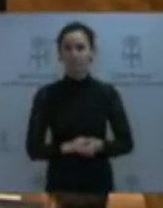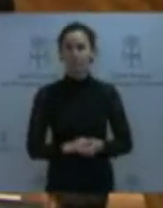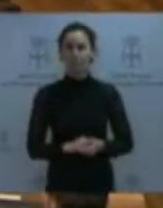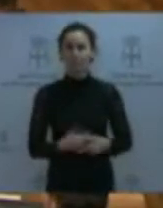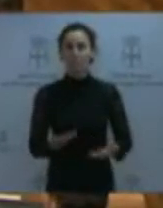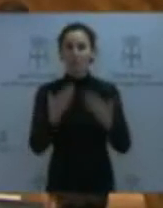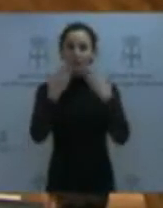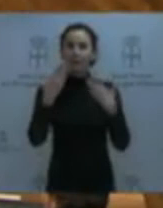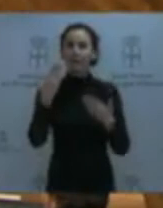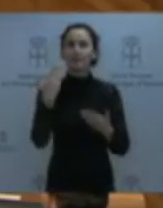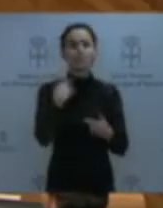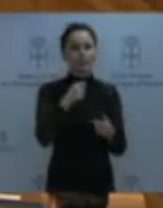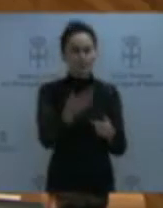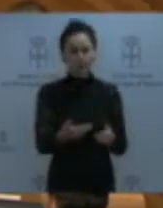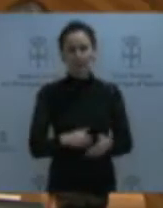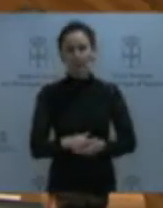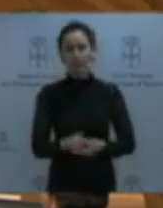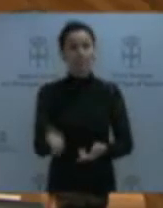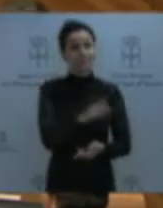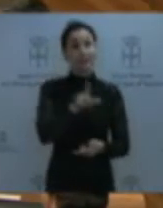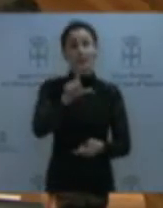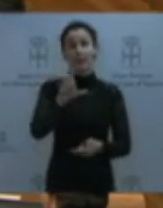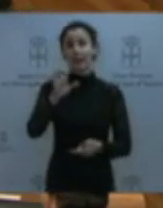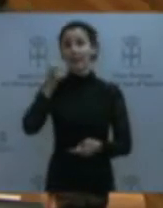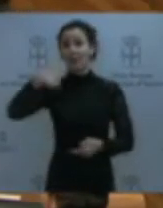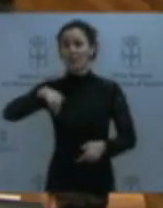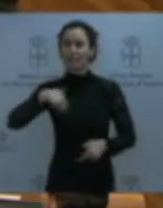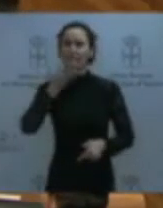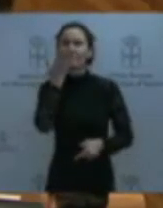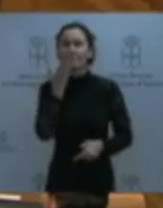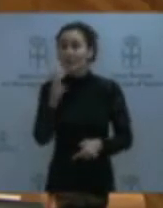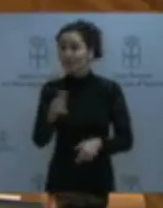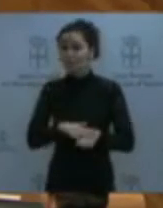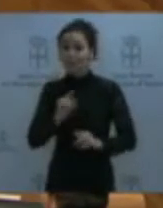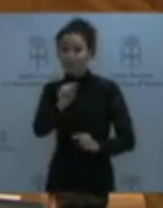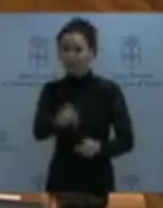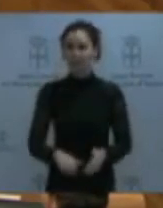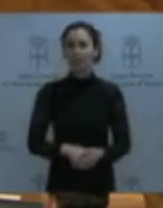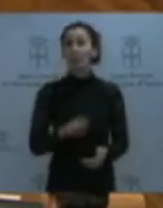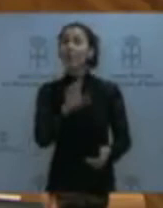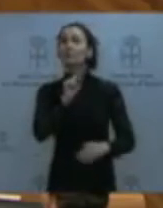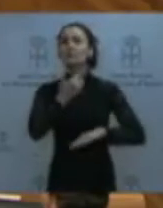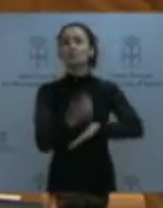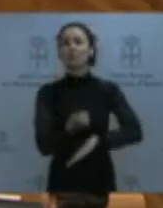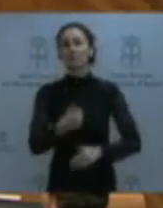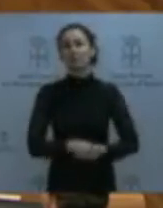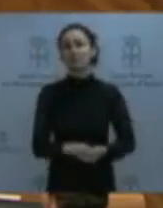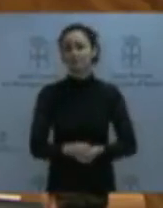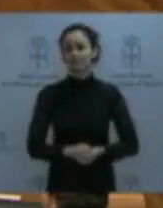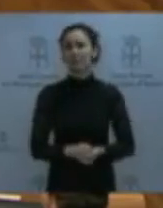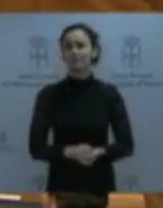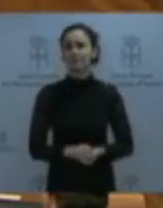Gracias, señor presidente. Señor León. Me gustaría hacer uso del derecho a contrarréplica. Tiene 5 minutos.